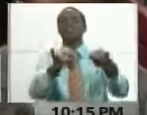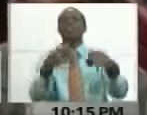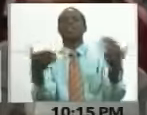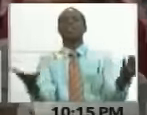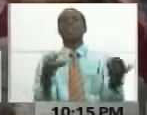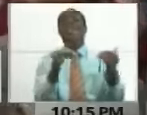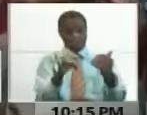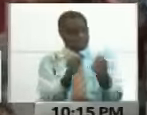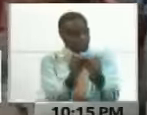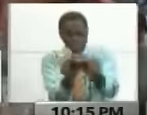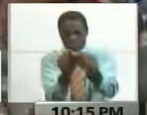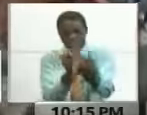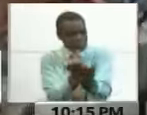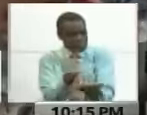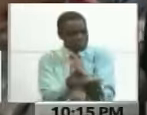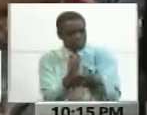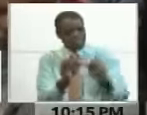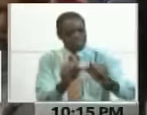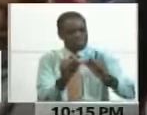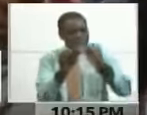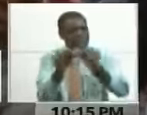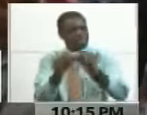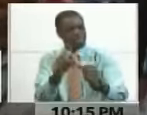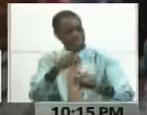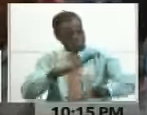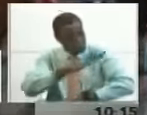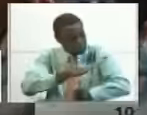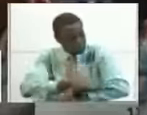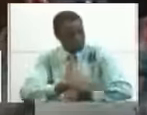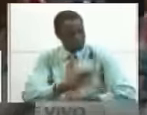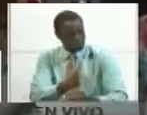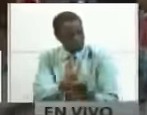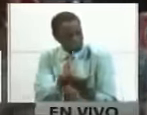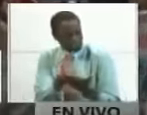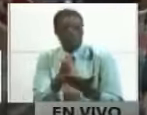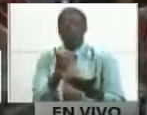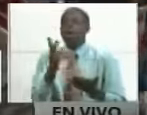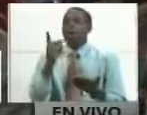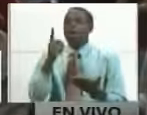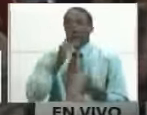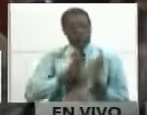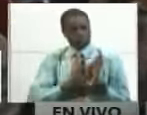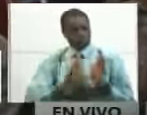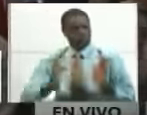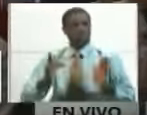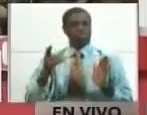con perseverancia, lealtad, disciplina, amor a la patria.